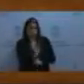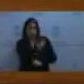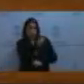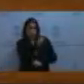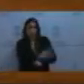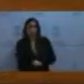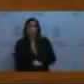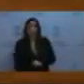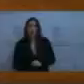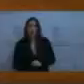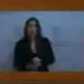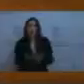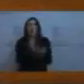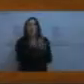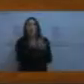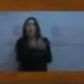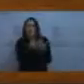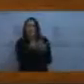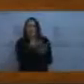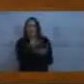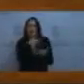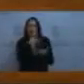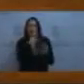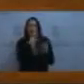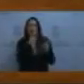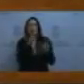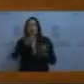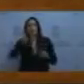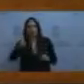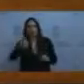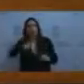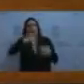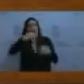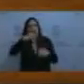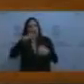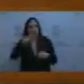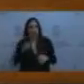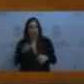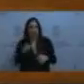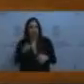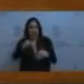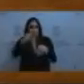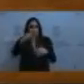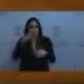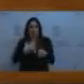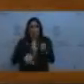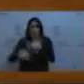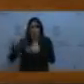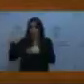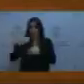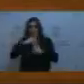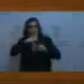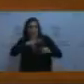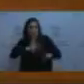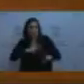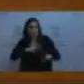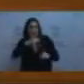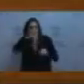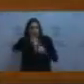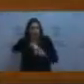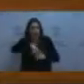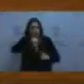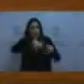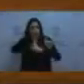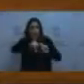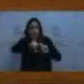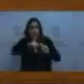Medien para también otra cosa que hoy nos ha hablado aquí, la documentación antigua y histórica que está en manos de sus parroquias, pero a lo mejor no tienen los